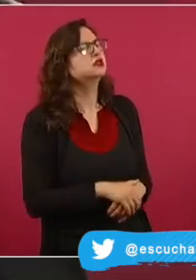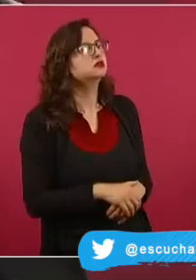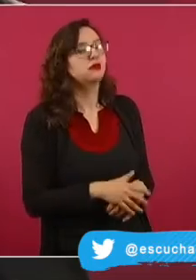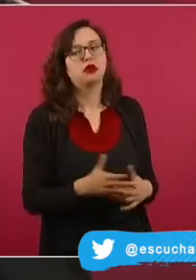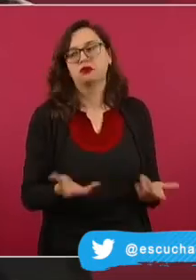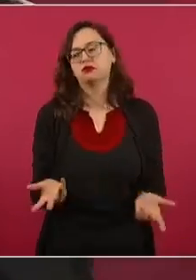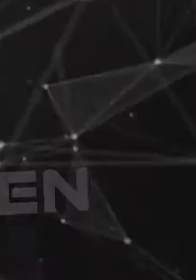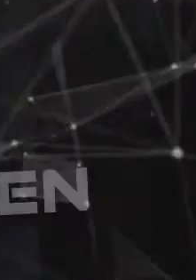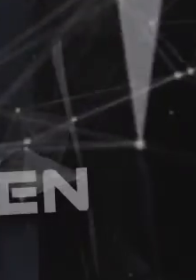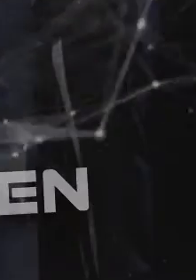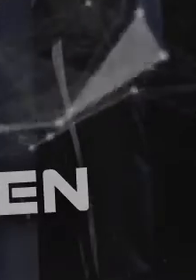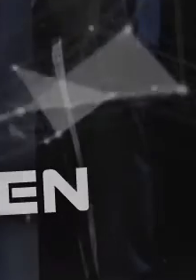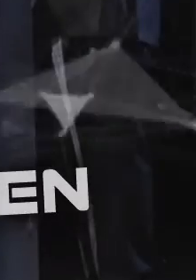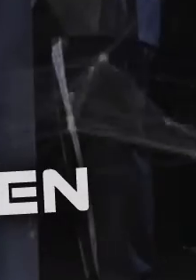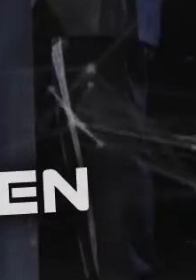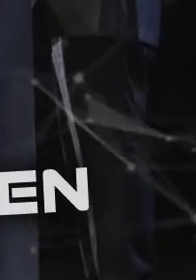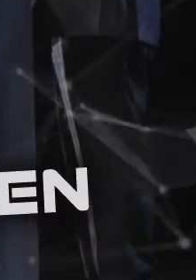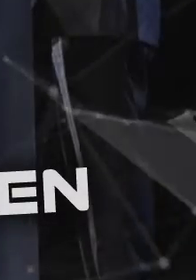Ágata.